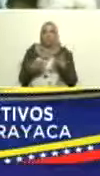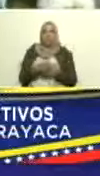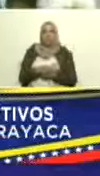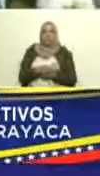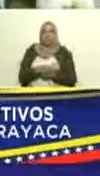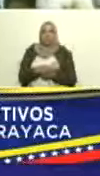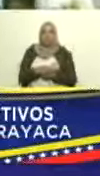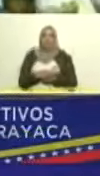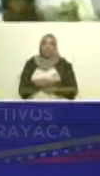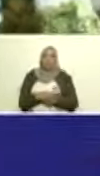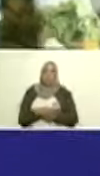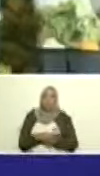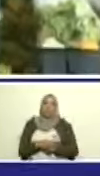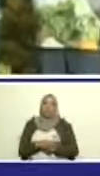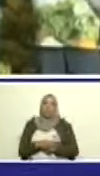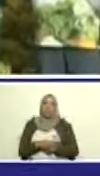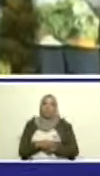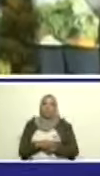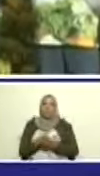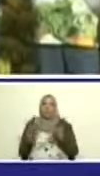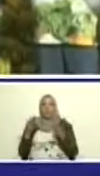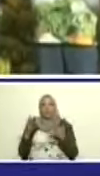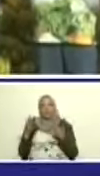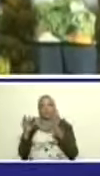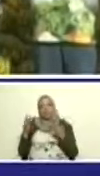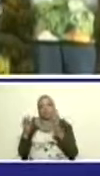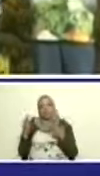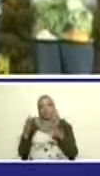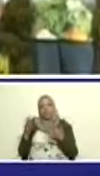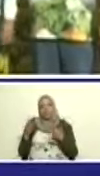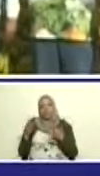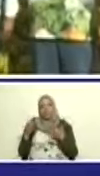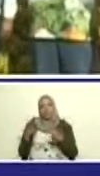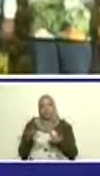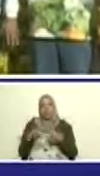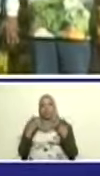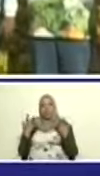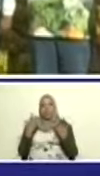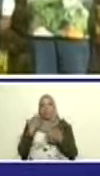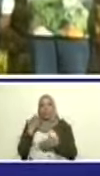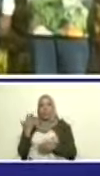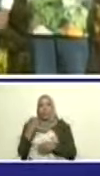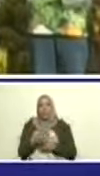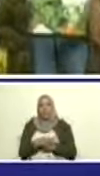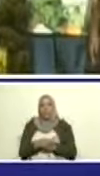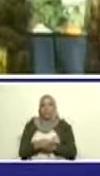desde aquí, desde el Guárico. A Carayaca, esa montaña